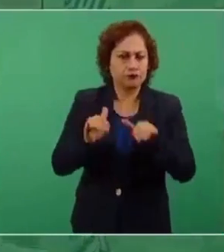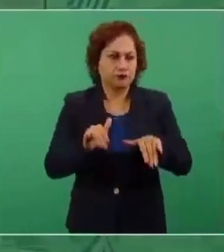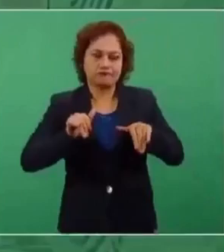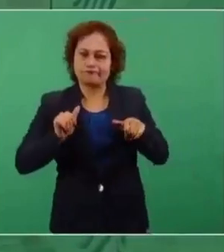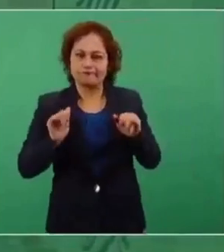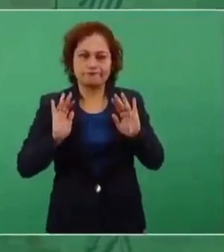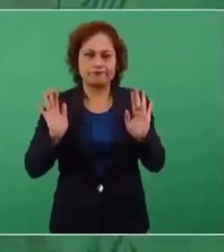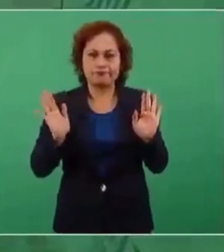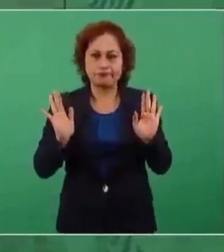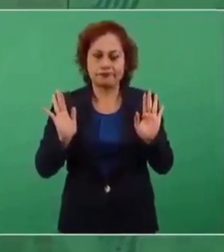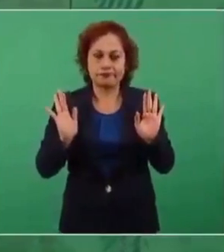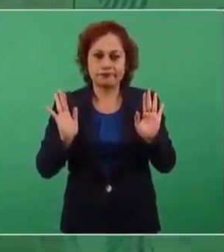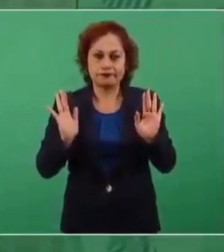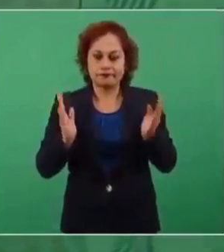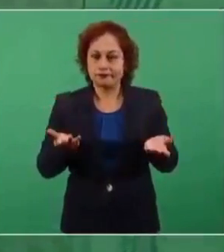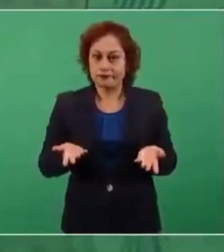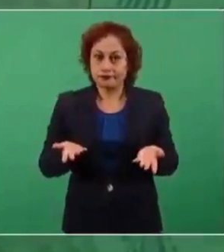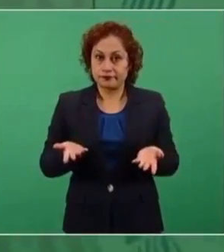Y él no ve eso.